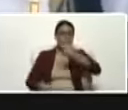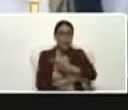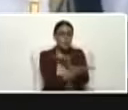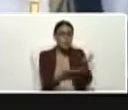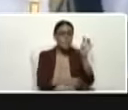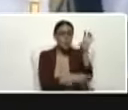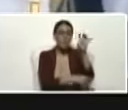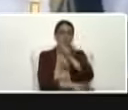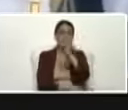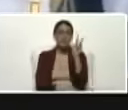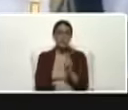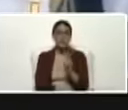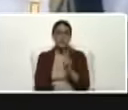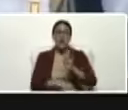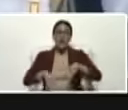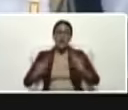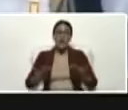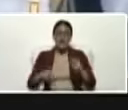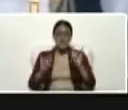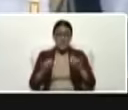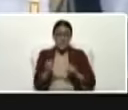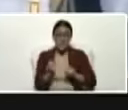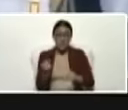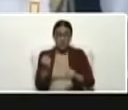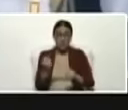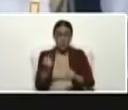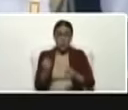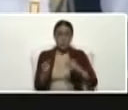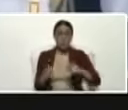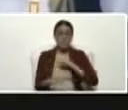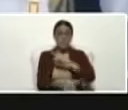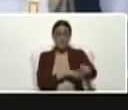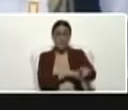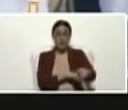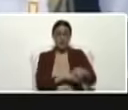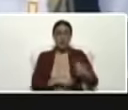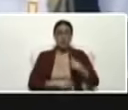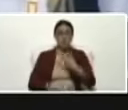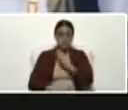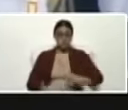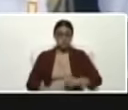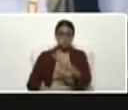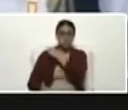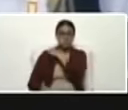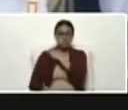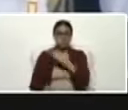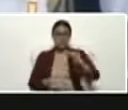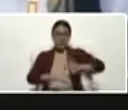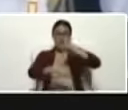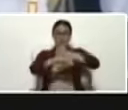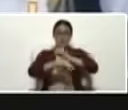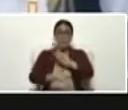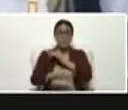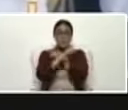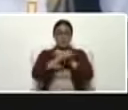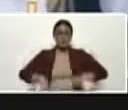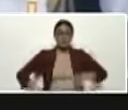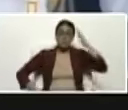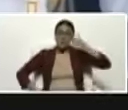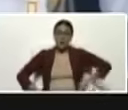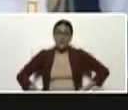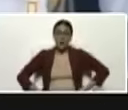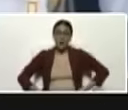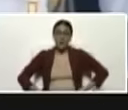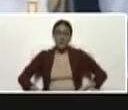Venezuela, que este bastón de mando de comandante en jefe de la Fuerza Armada Nacional Bolivariana,